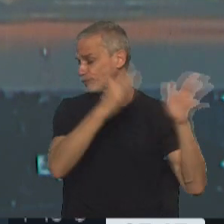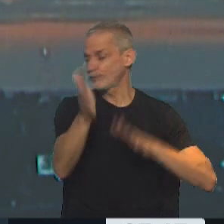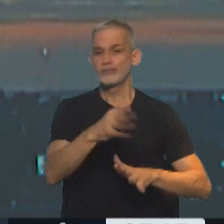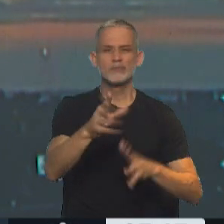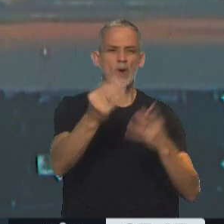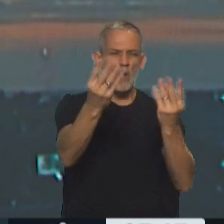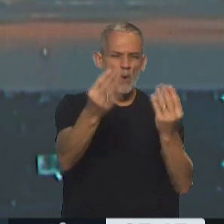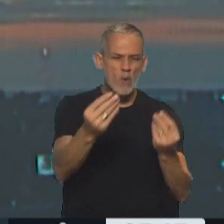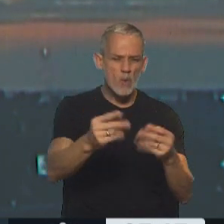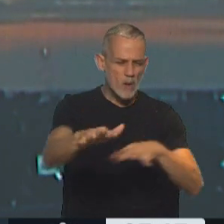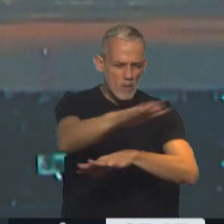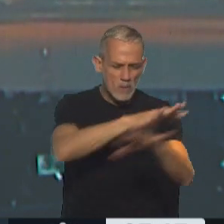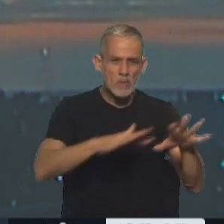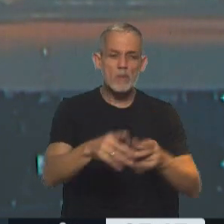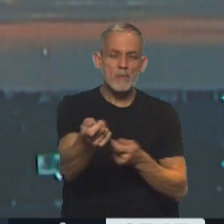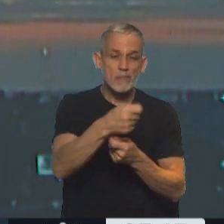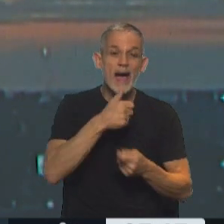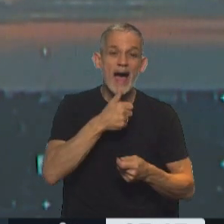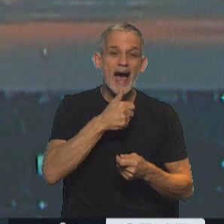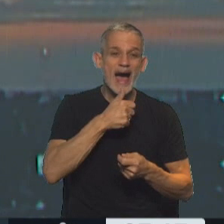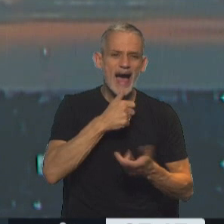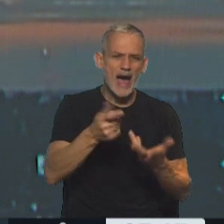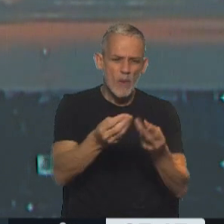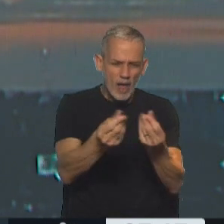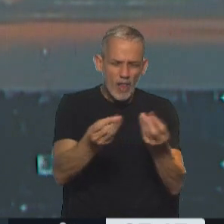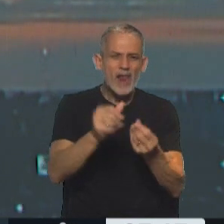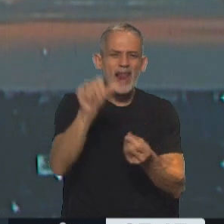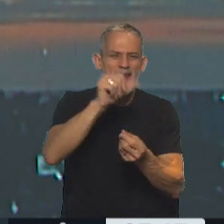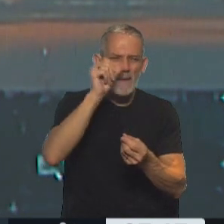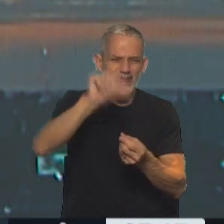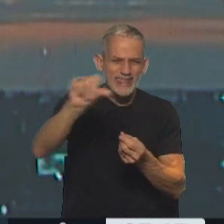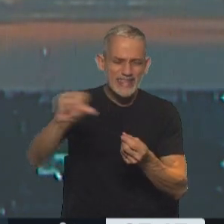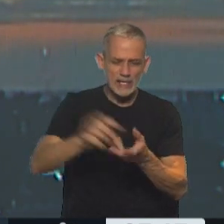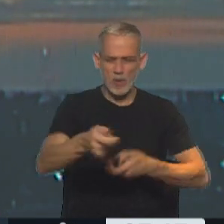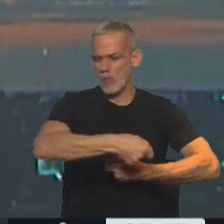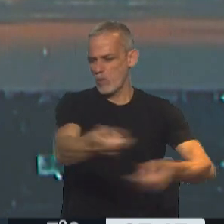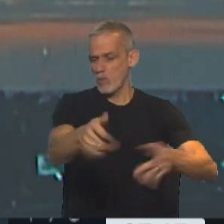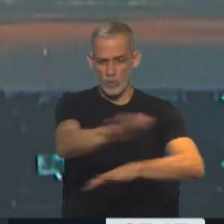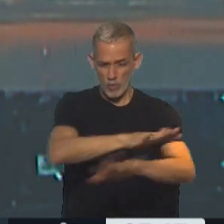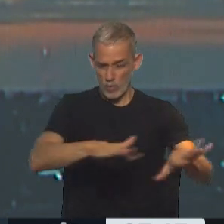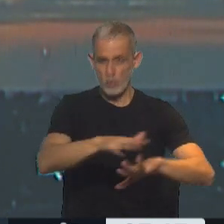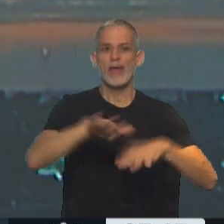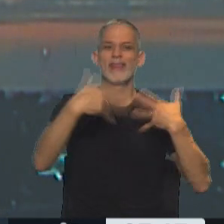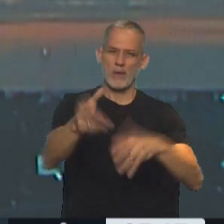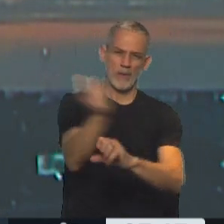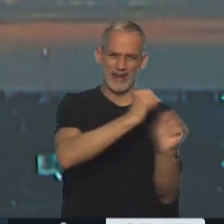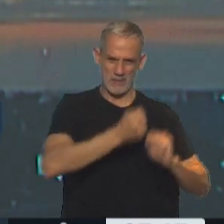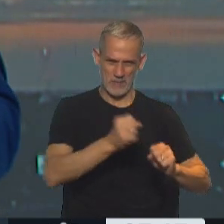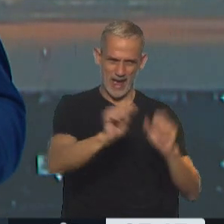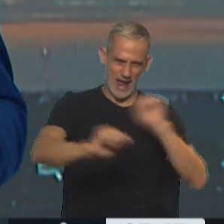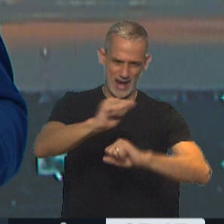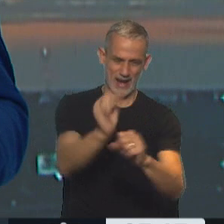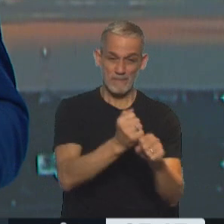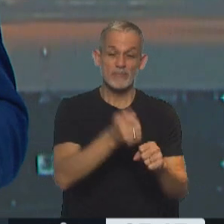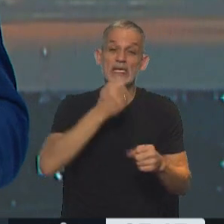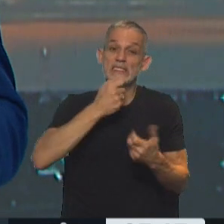de humedecer la superficie con agua, con una dilución de lavandina y después hacer la limpieza. Bueno. Y si en lo posible,